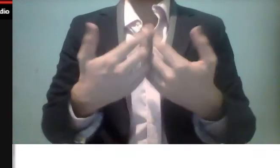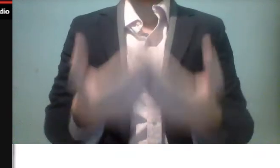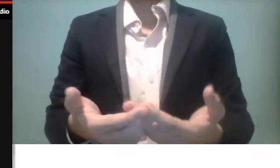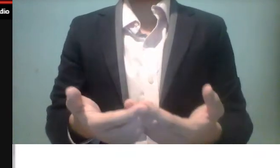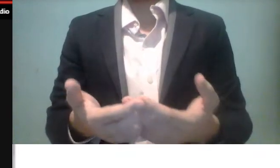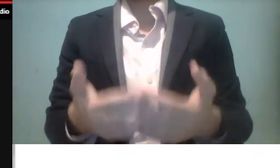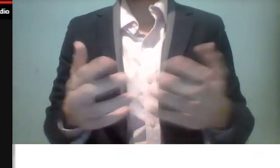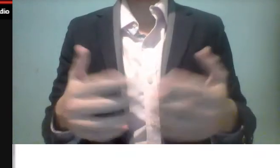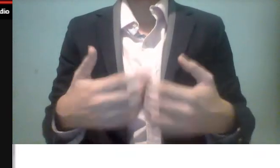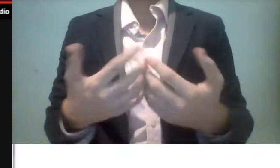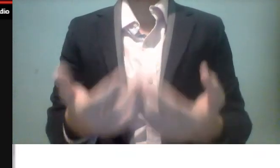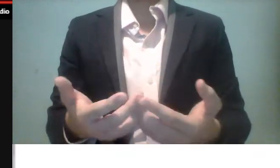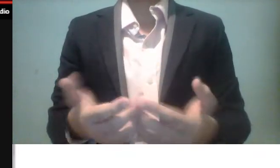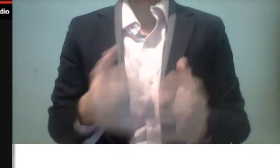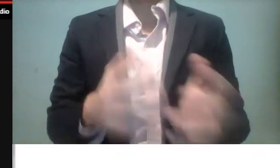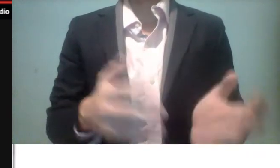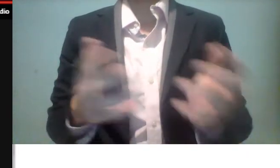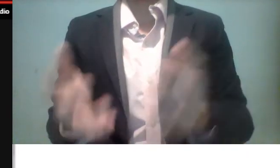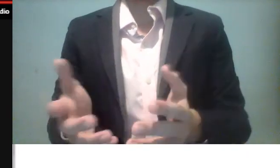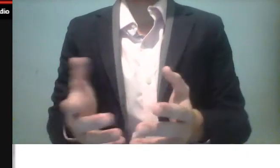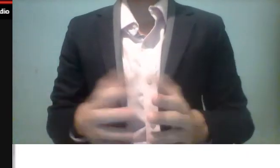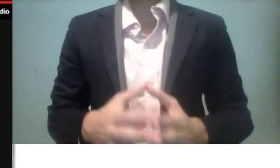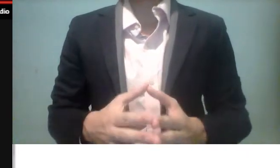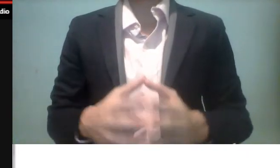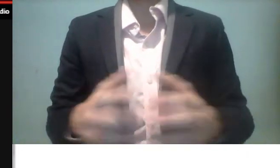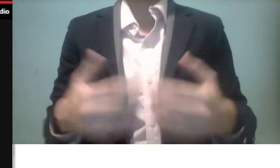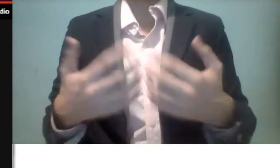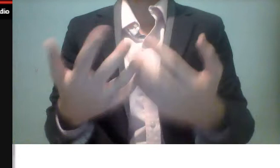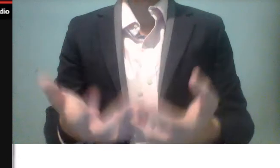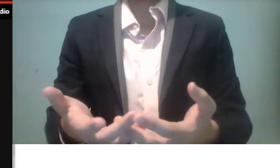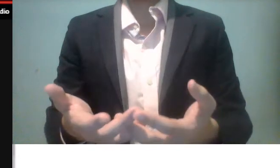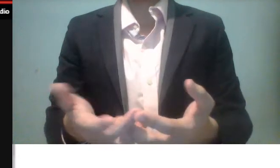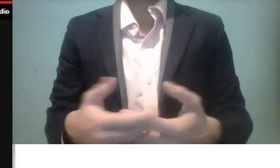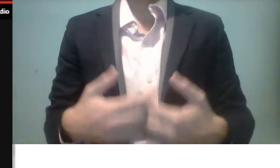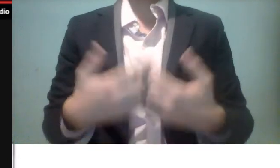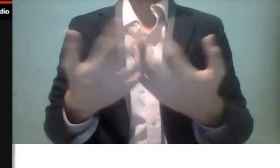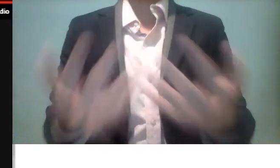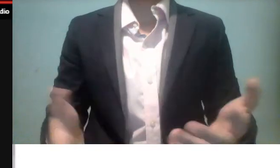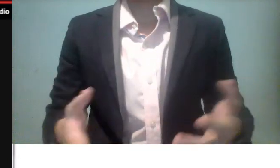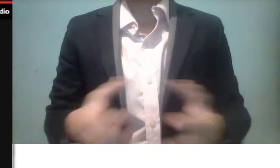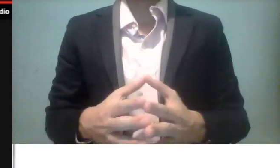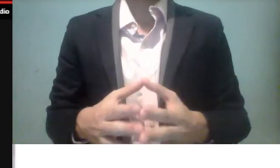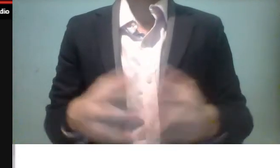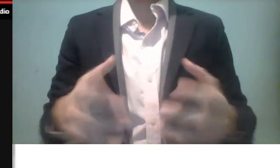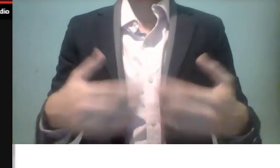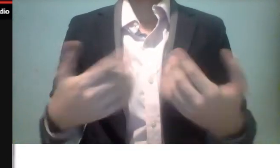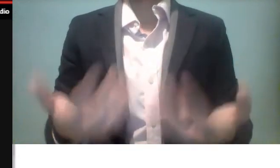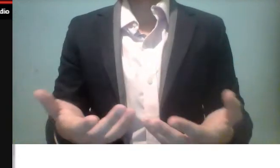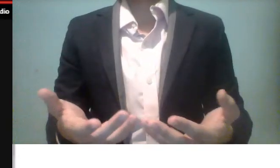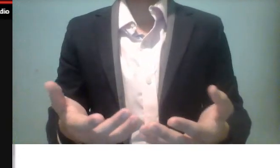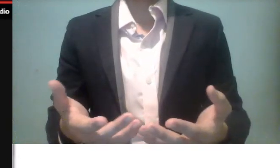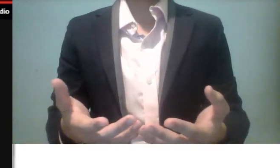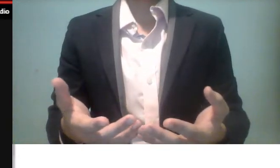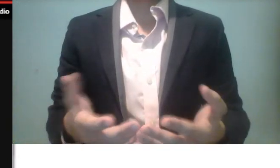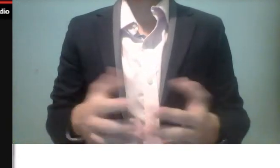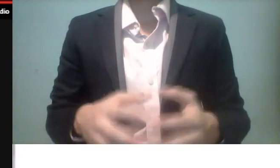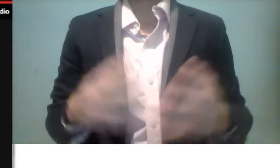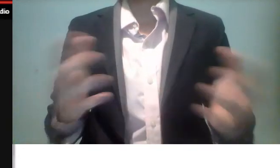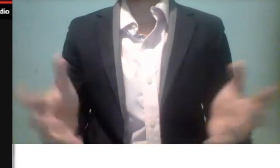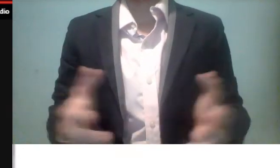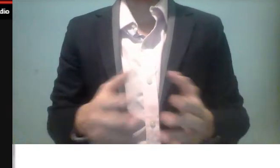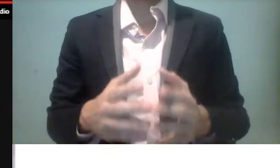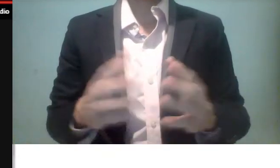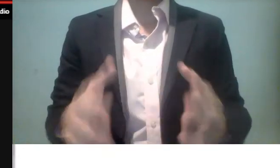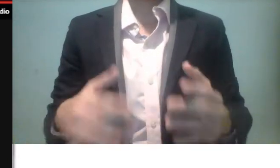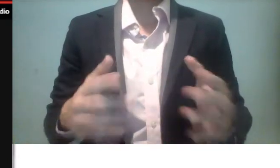que pues si fuiste un funcionario público en determinado estado o en determinado lugar o en determinada región y no realizaste las actividades bien,